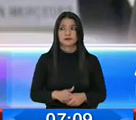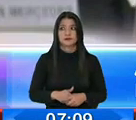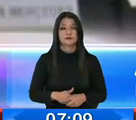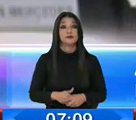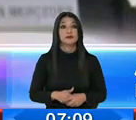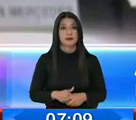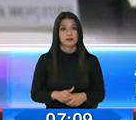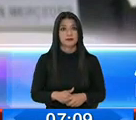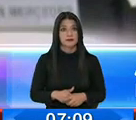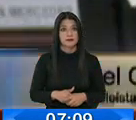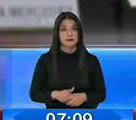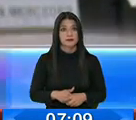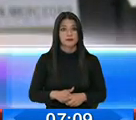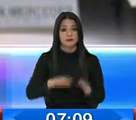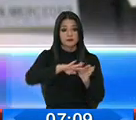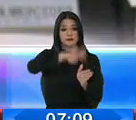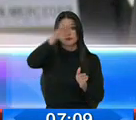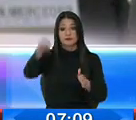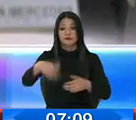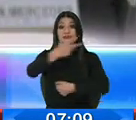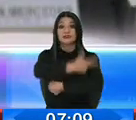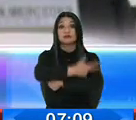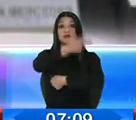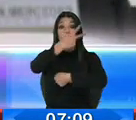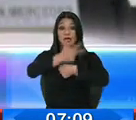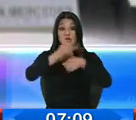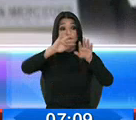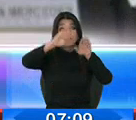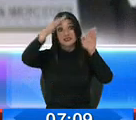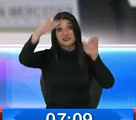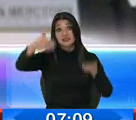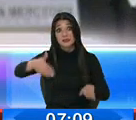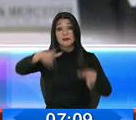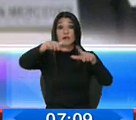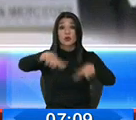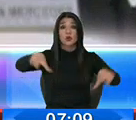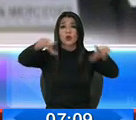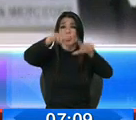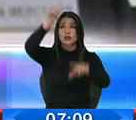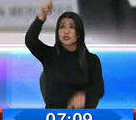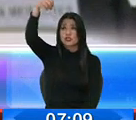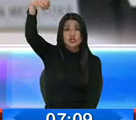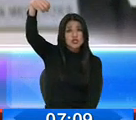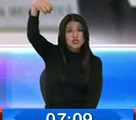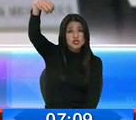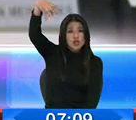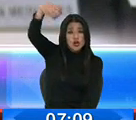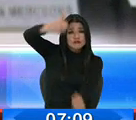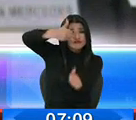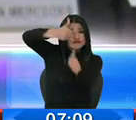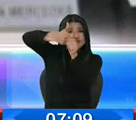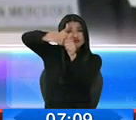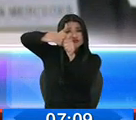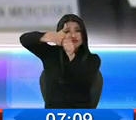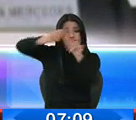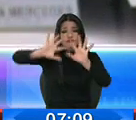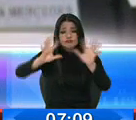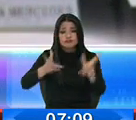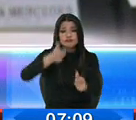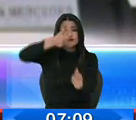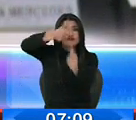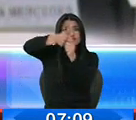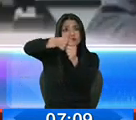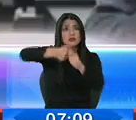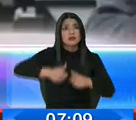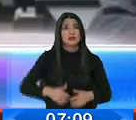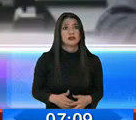que desde la cima del Chimborazo es el lugar más cercano de la Tierra hacia el